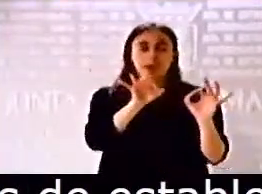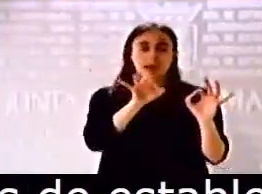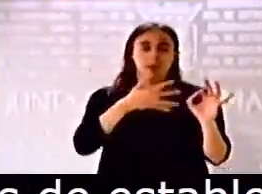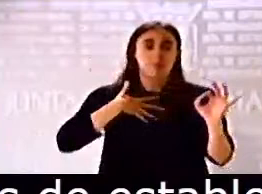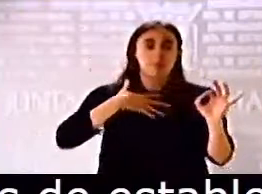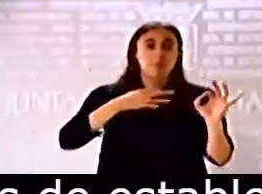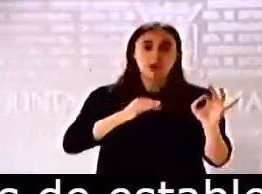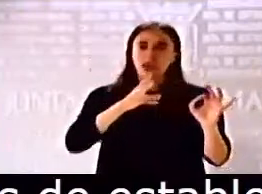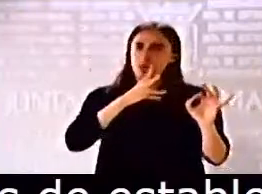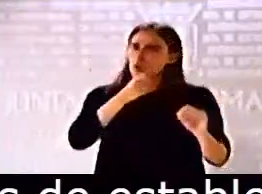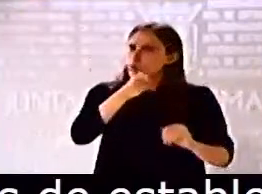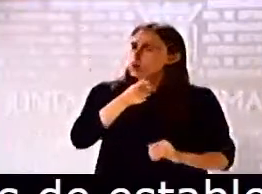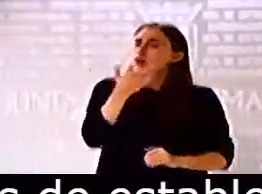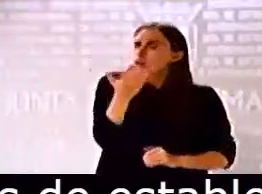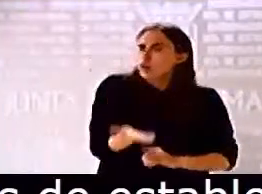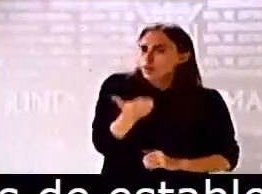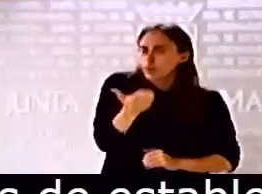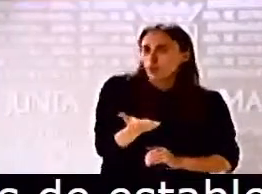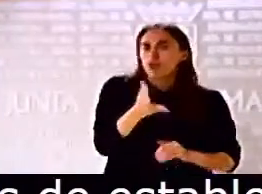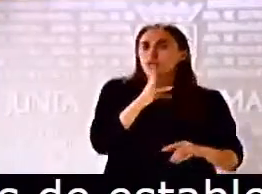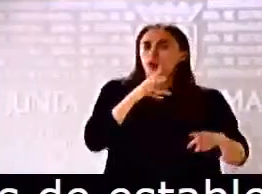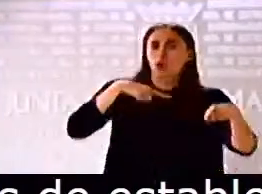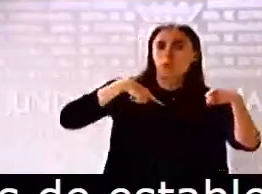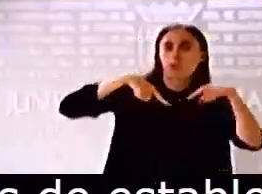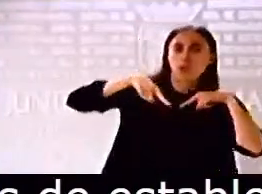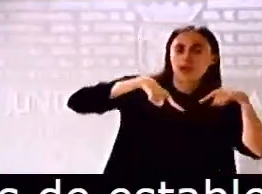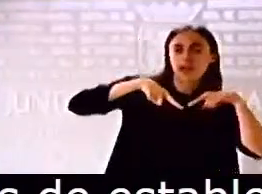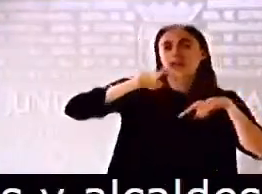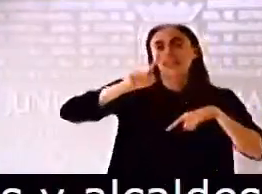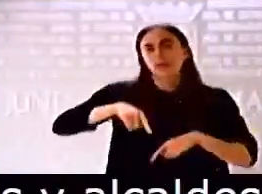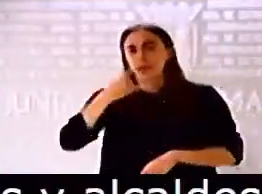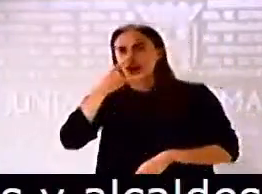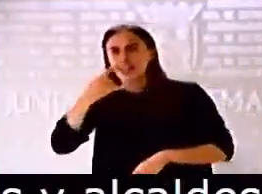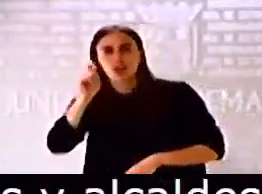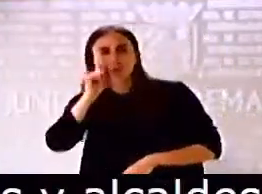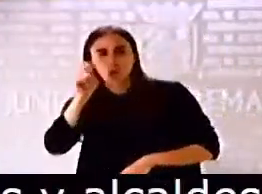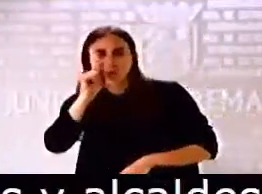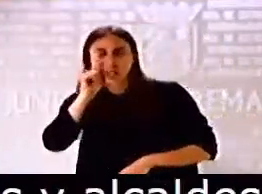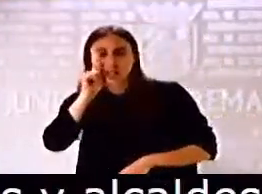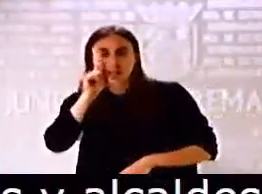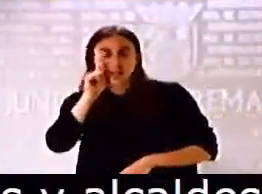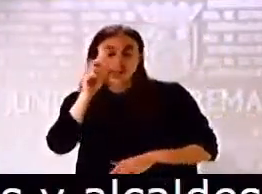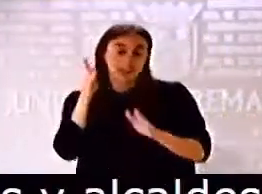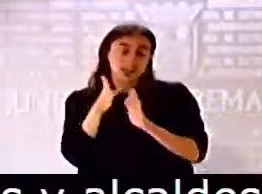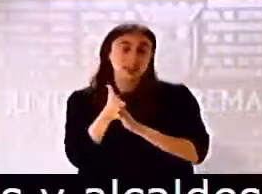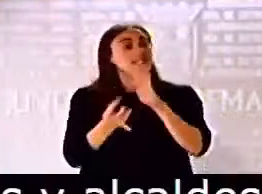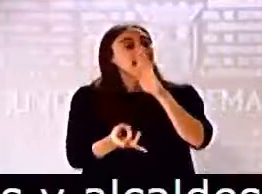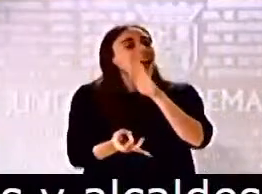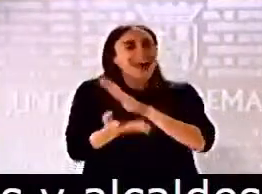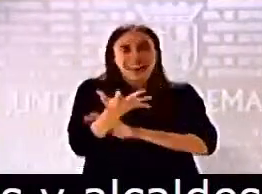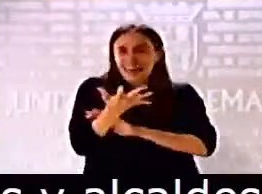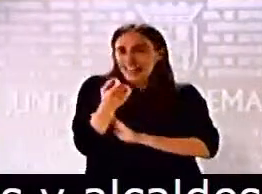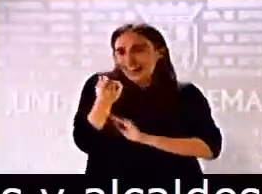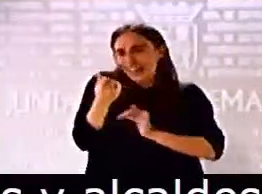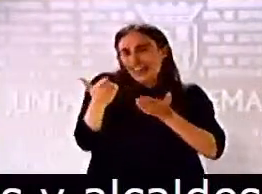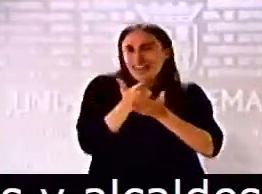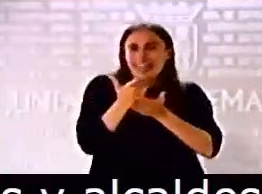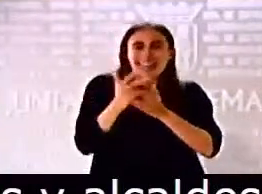movilidad, que generan atracción turística y que, por lo tanto, generan riqueza a nuestra